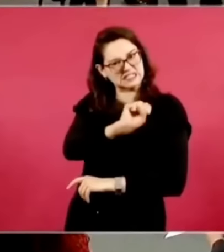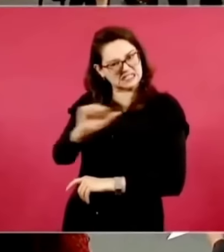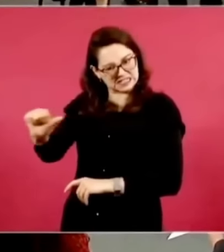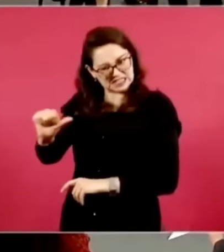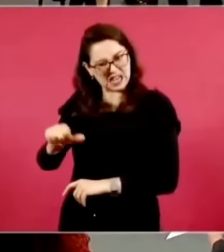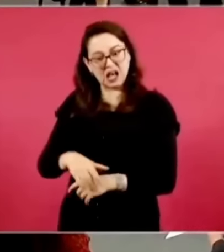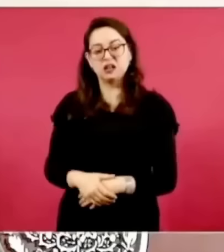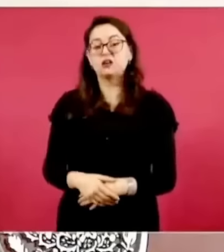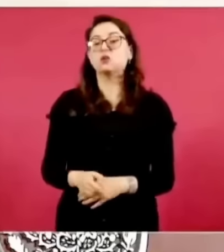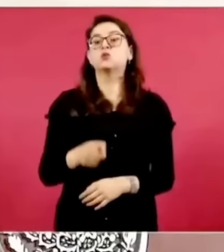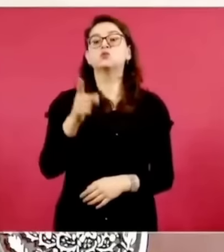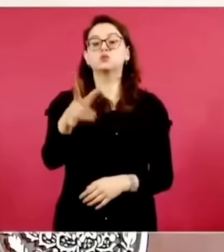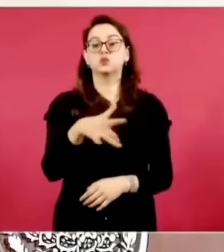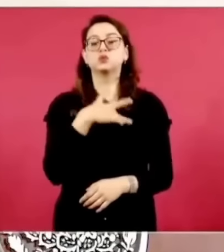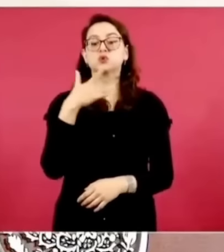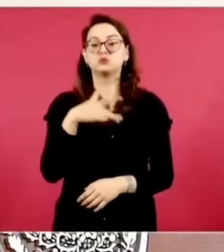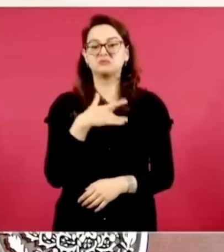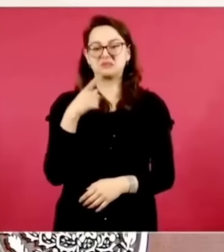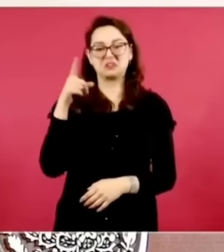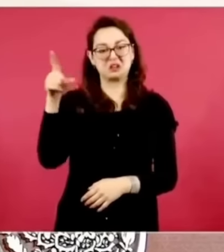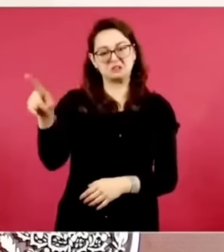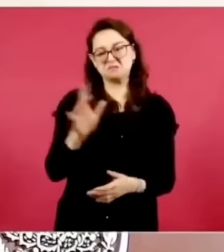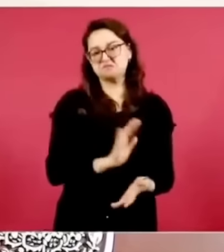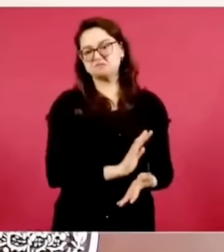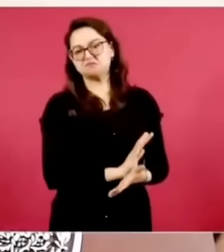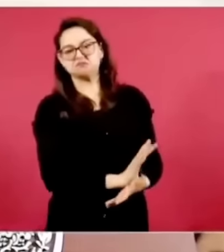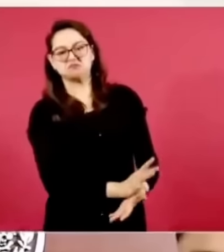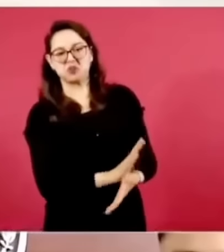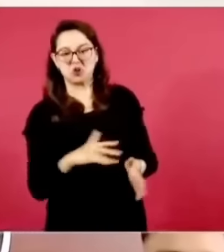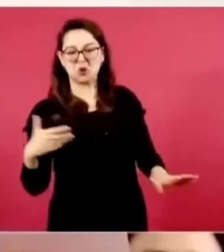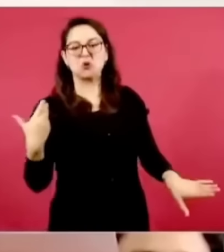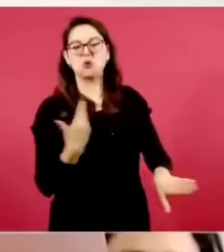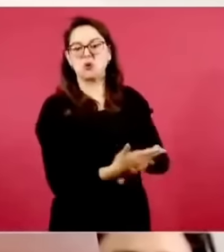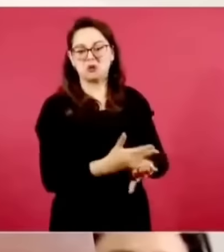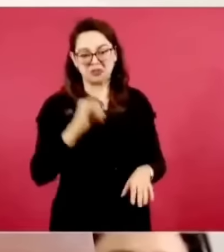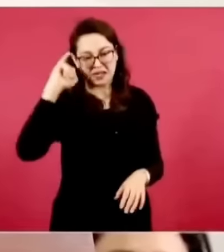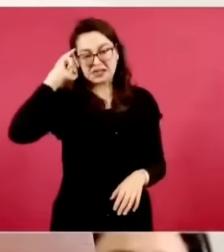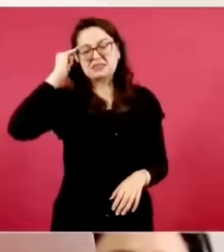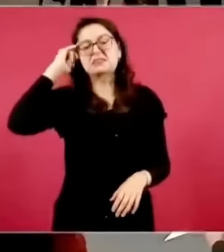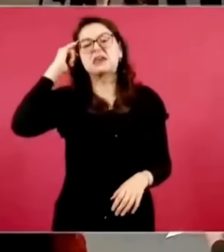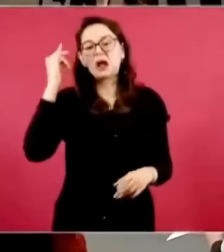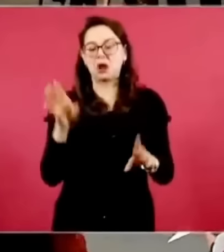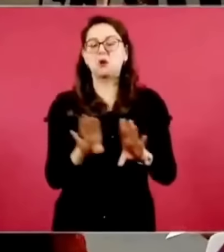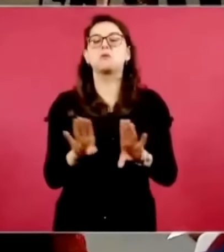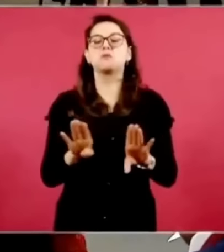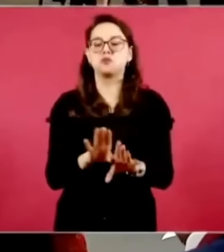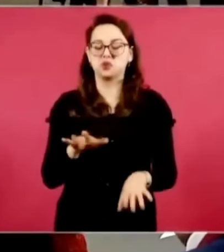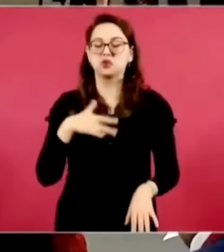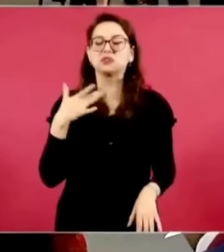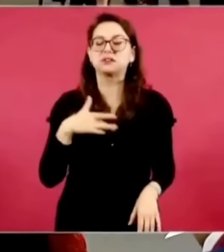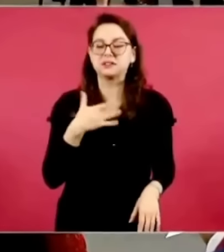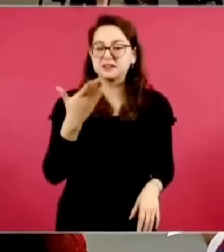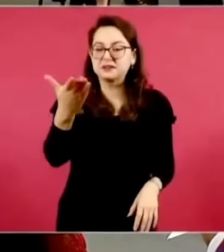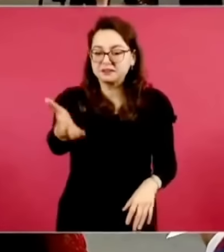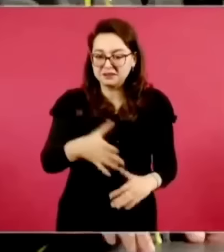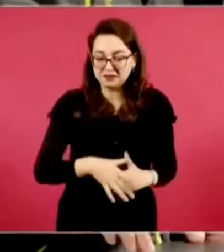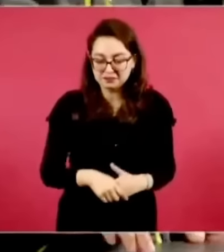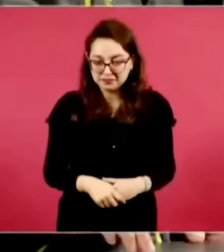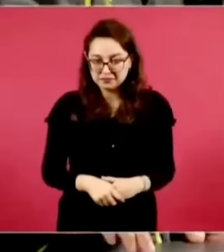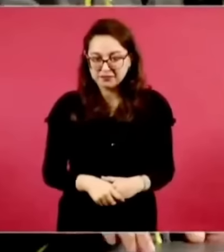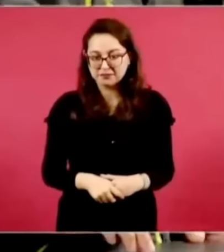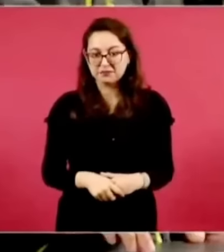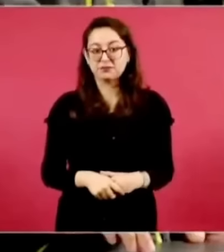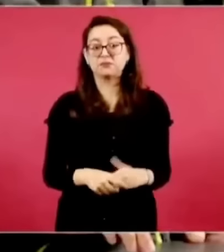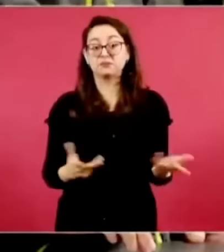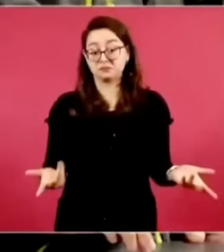al respecto de este desden con que el secretario de salud ha tratado a los médicos tradicionales y si usted cree que